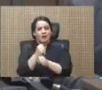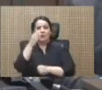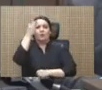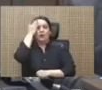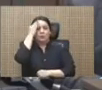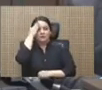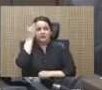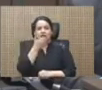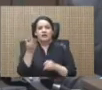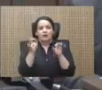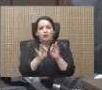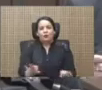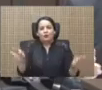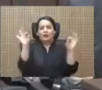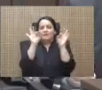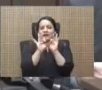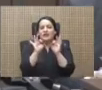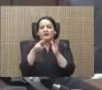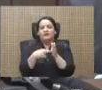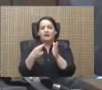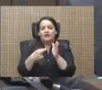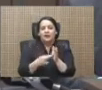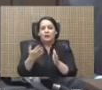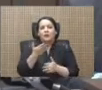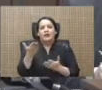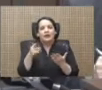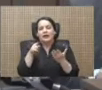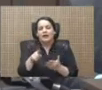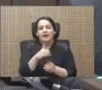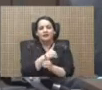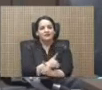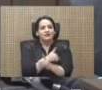conciencia, fundamentalmente, reitero, en